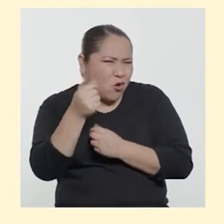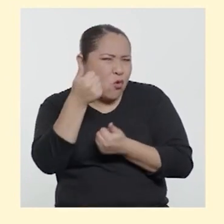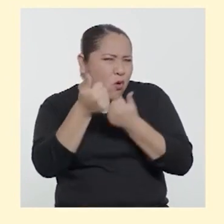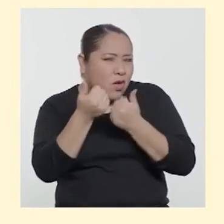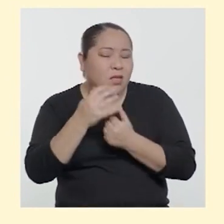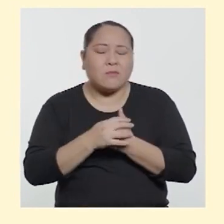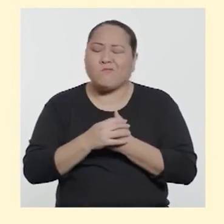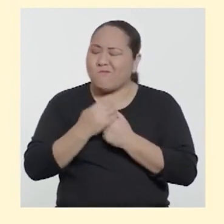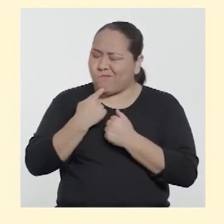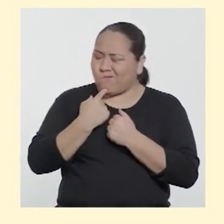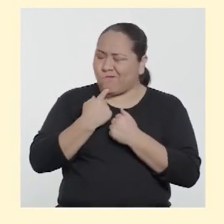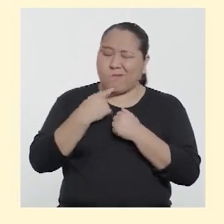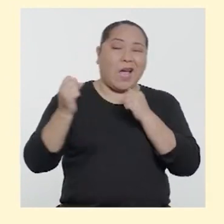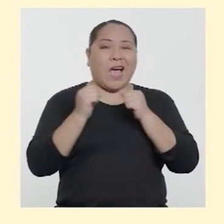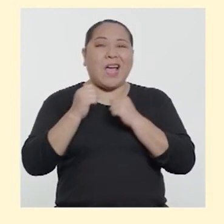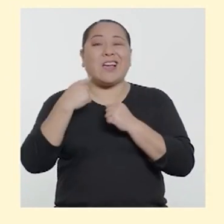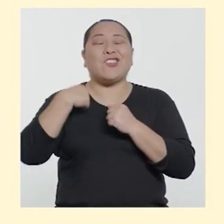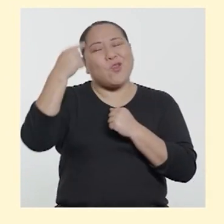Coco?